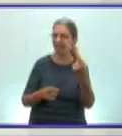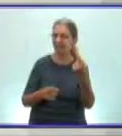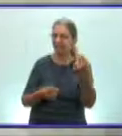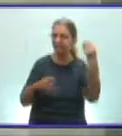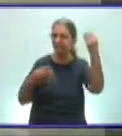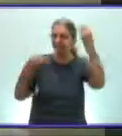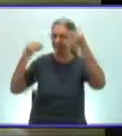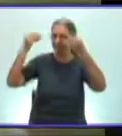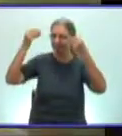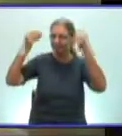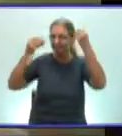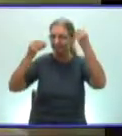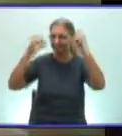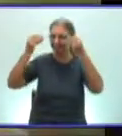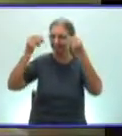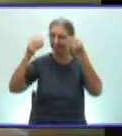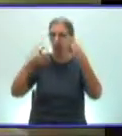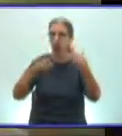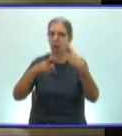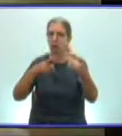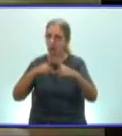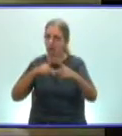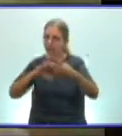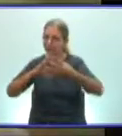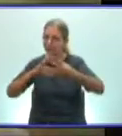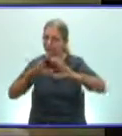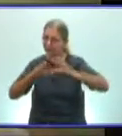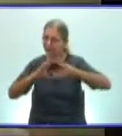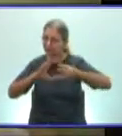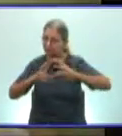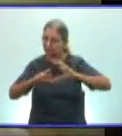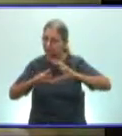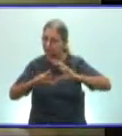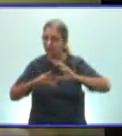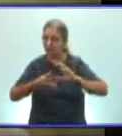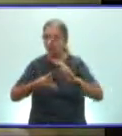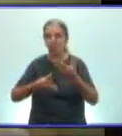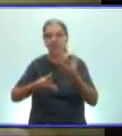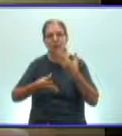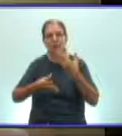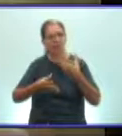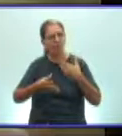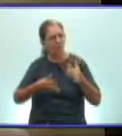analizamos otra medida de tendencia central? ¿Sabrán ustedes cómo